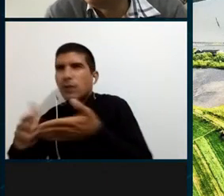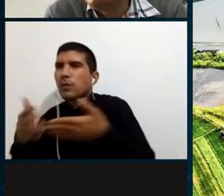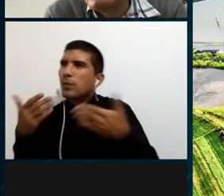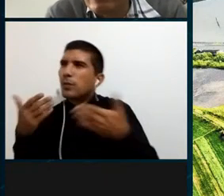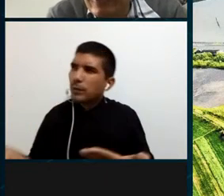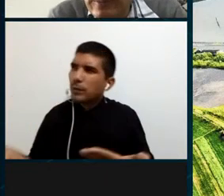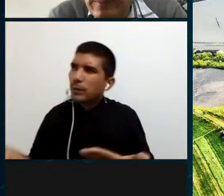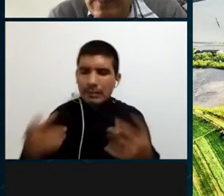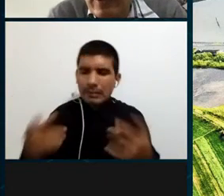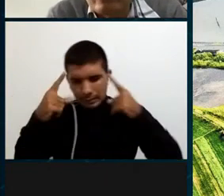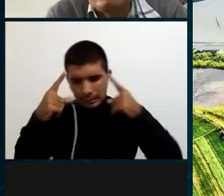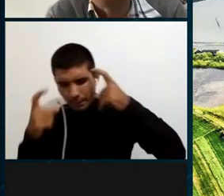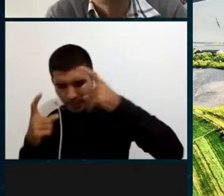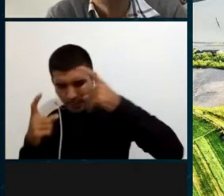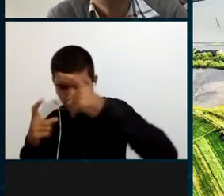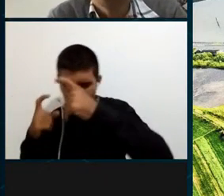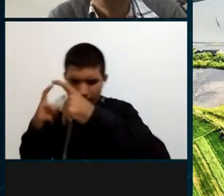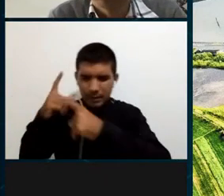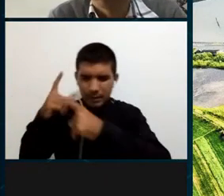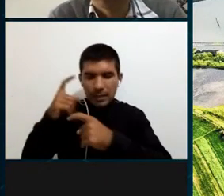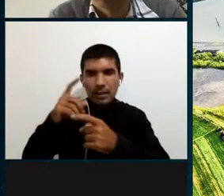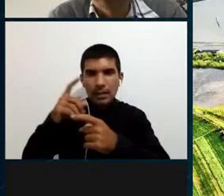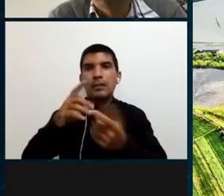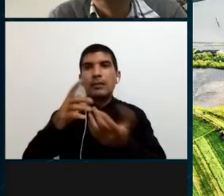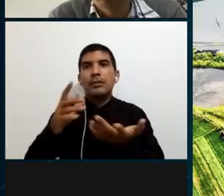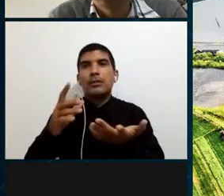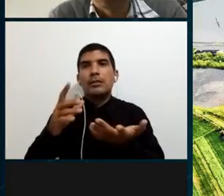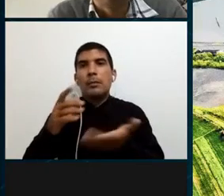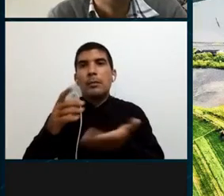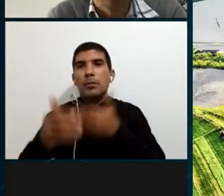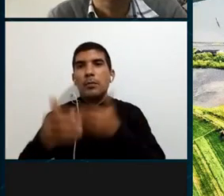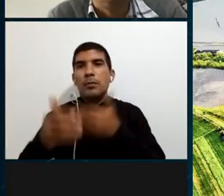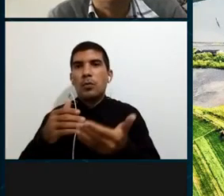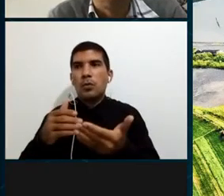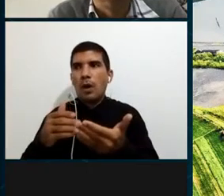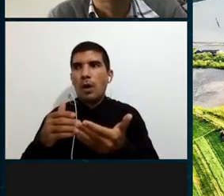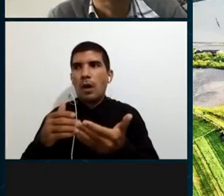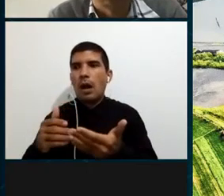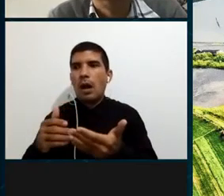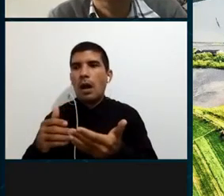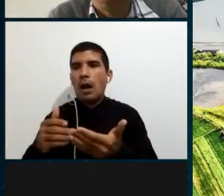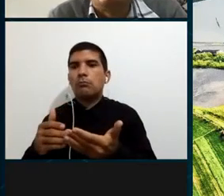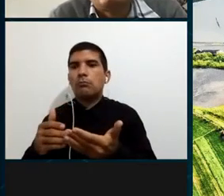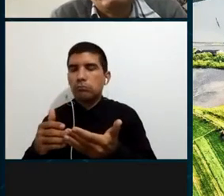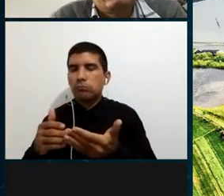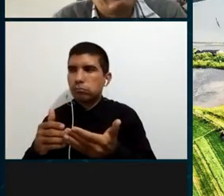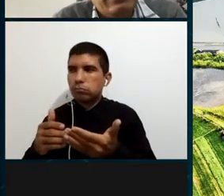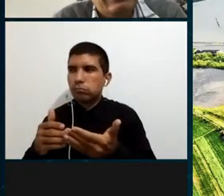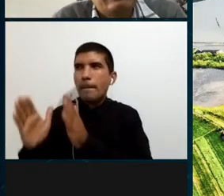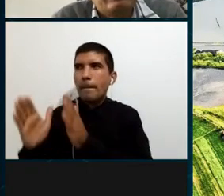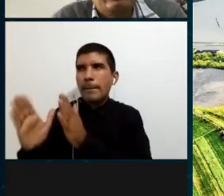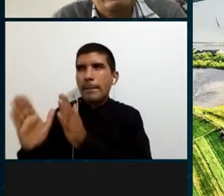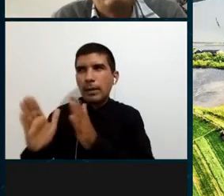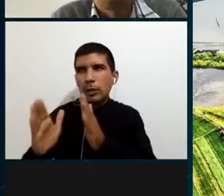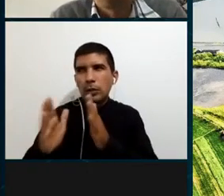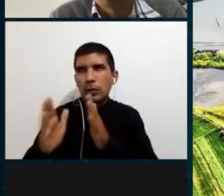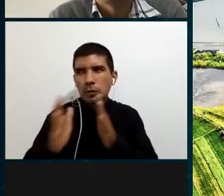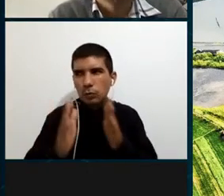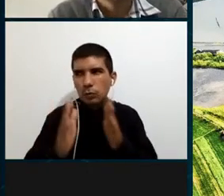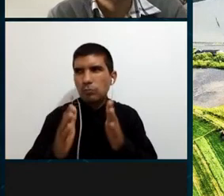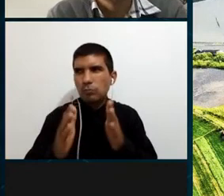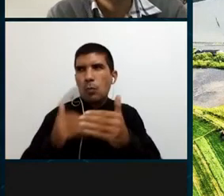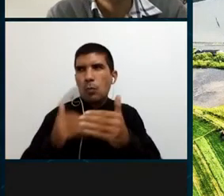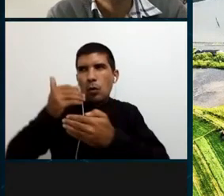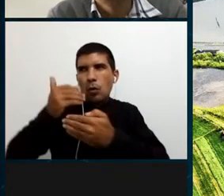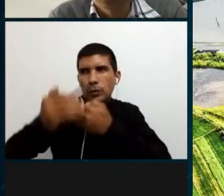una metodología, con un proceso, qué tecnología puedo utilizar. No arrancar de la tecnología a